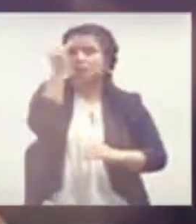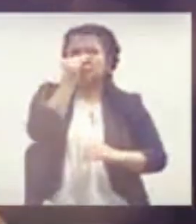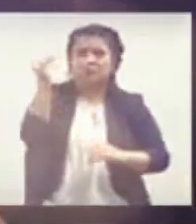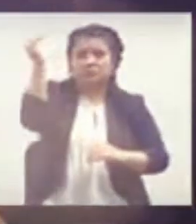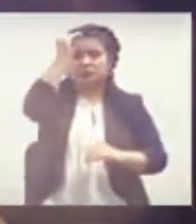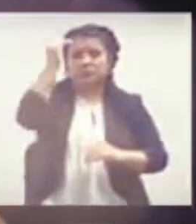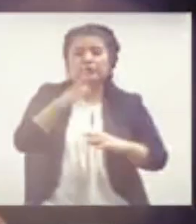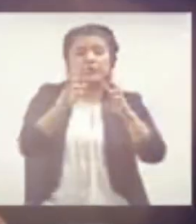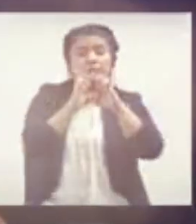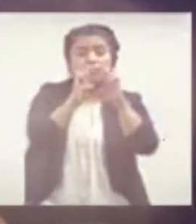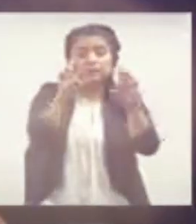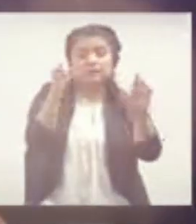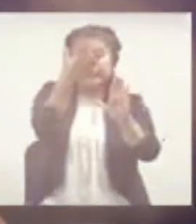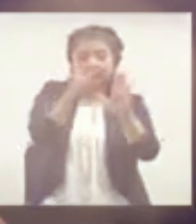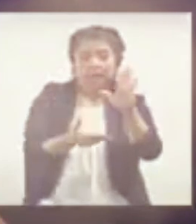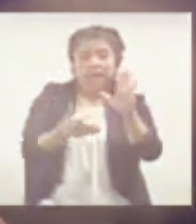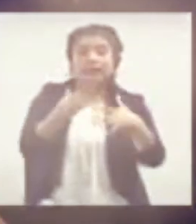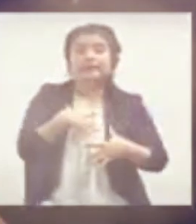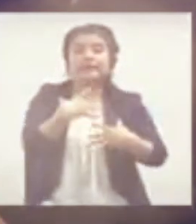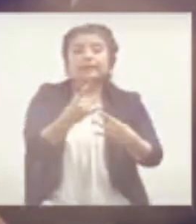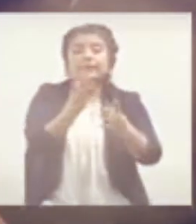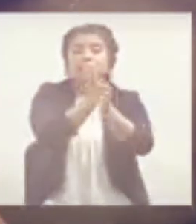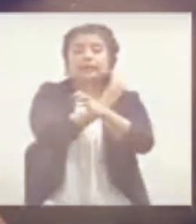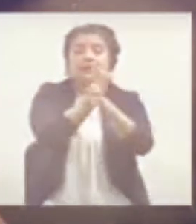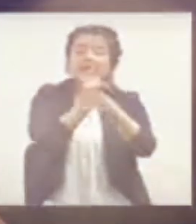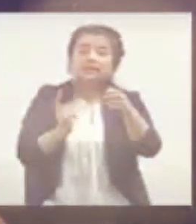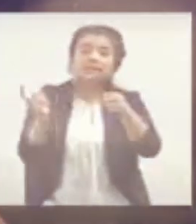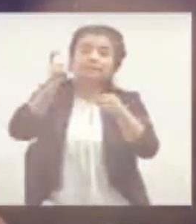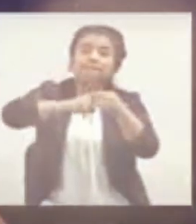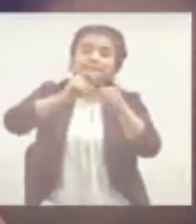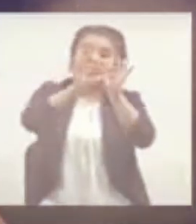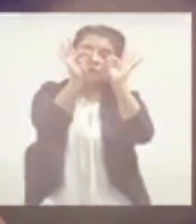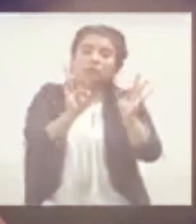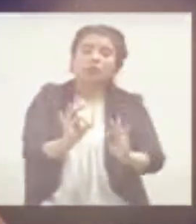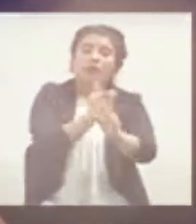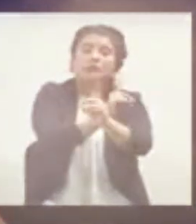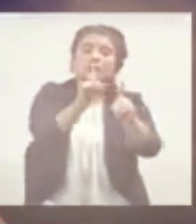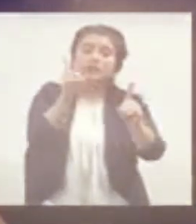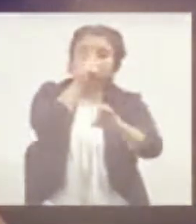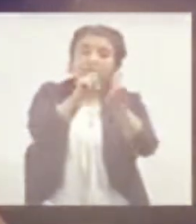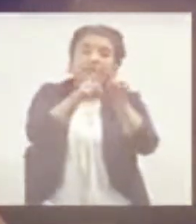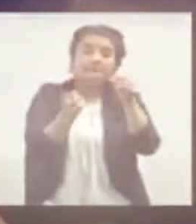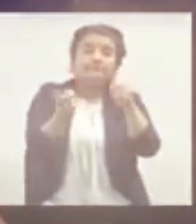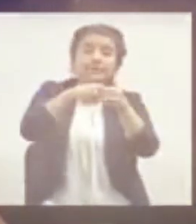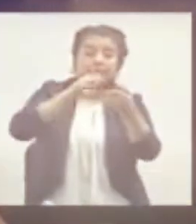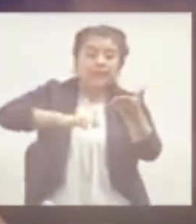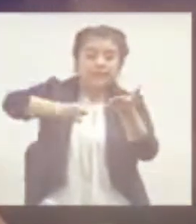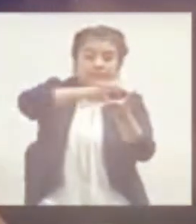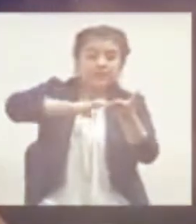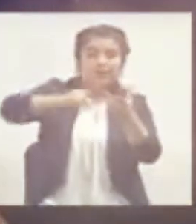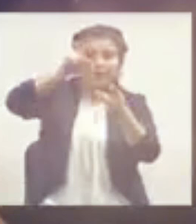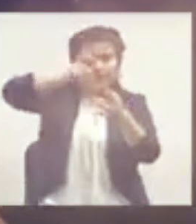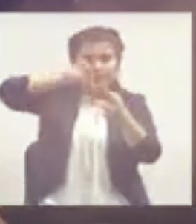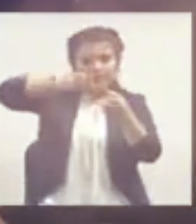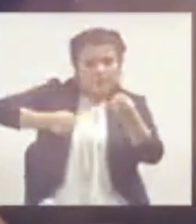publicidad, y que busca la confluencia de los intereses en los mecanismos de participación democrática implicando que el Estado debe actuar en pos de los